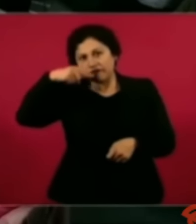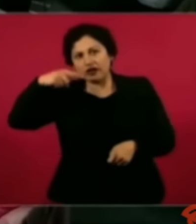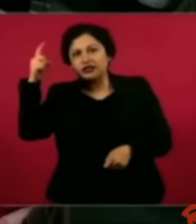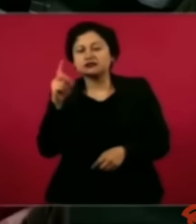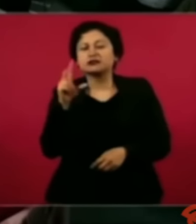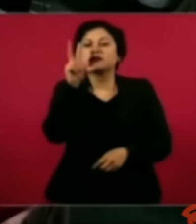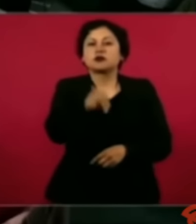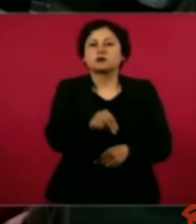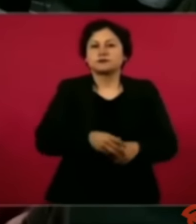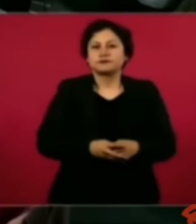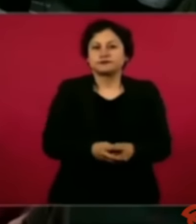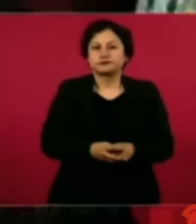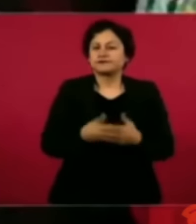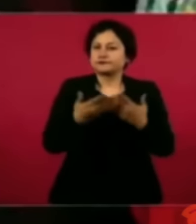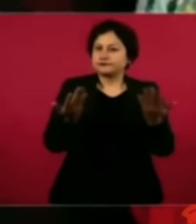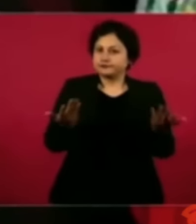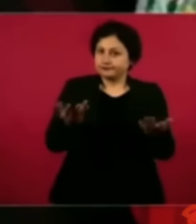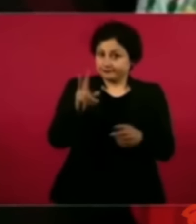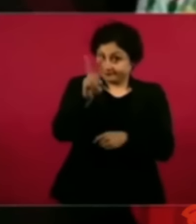esta